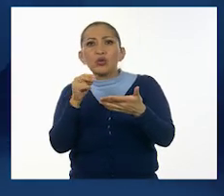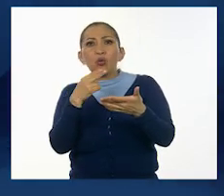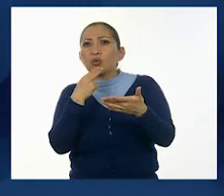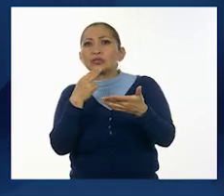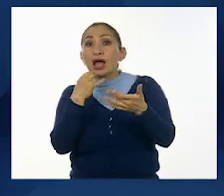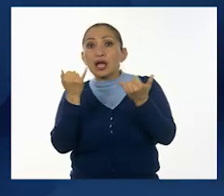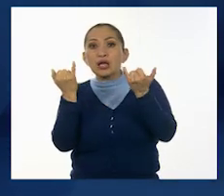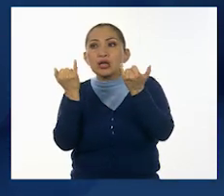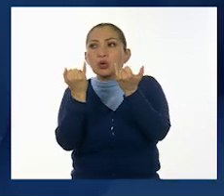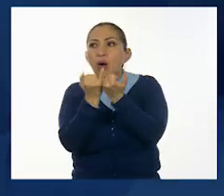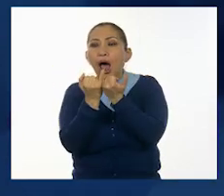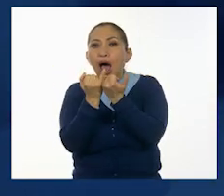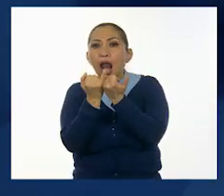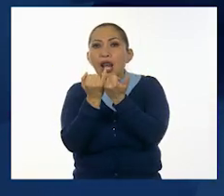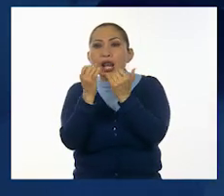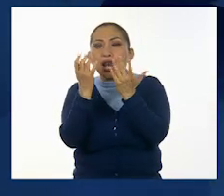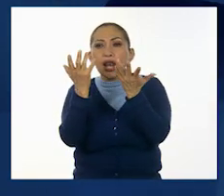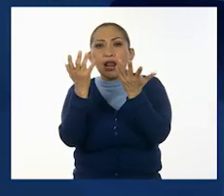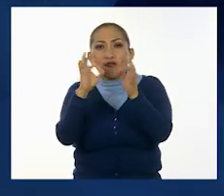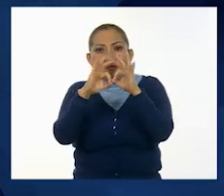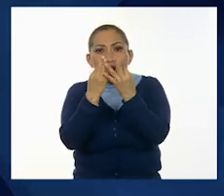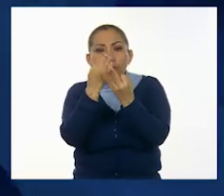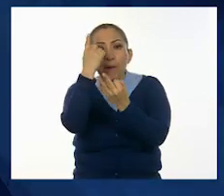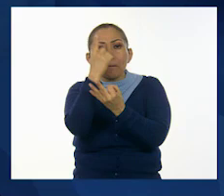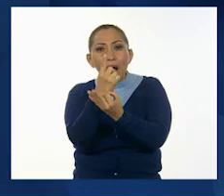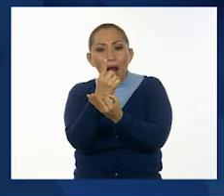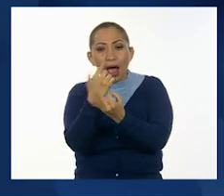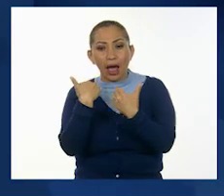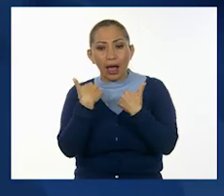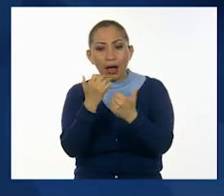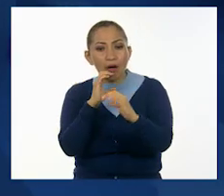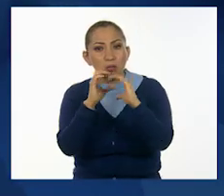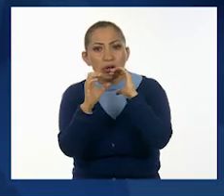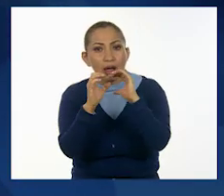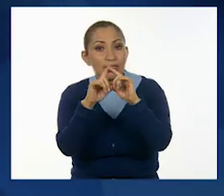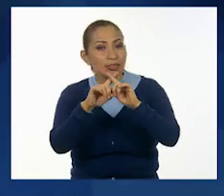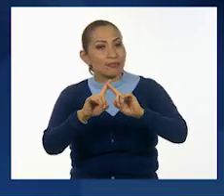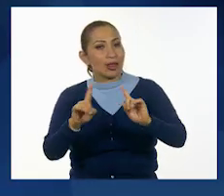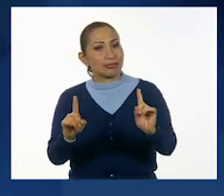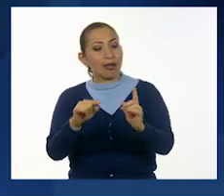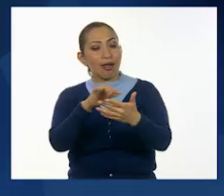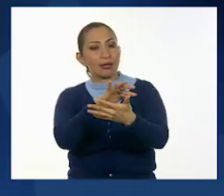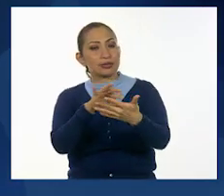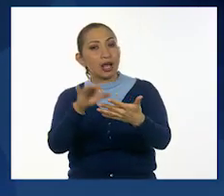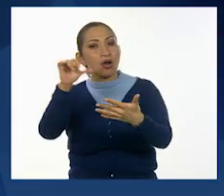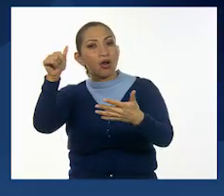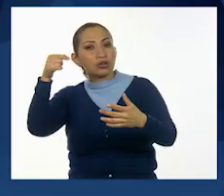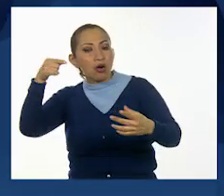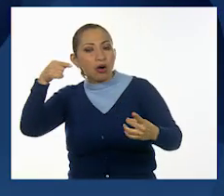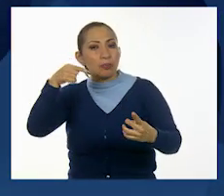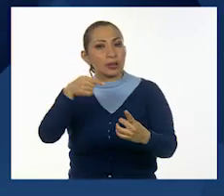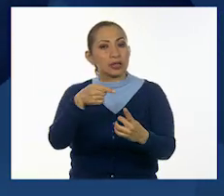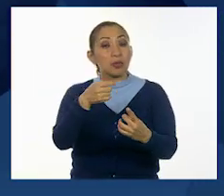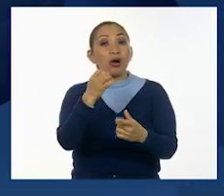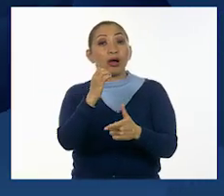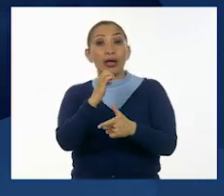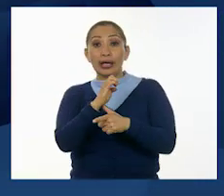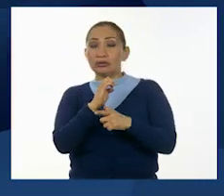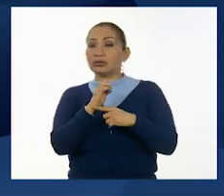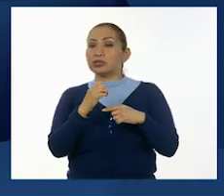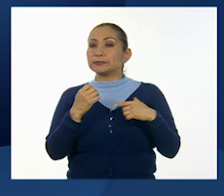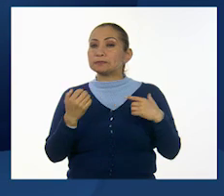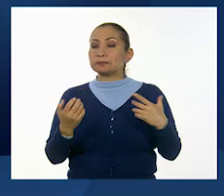utiliza los mismos códigos que utilizamos para entendernos. Es un texto hecho con otro propósito. Entonces, en ese